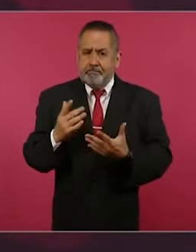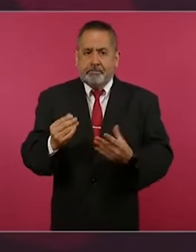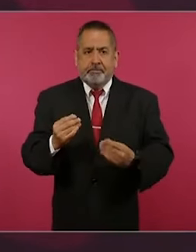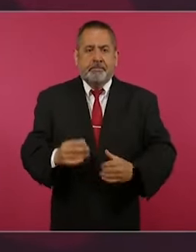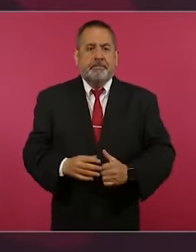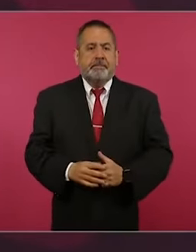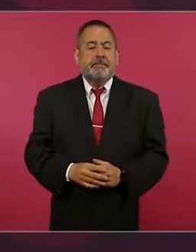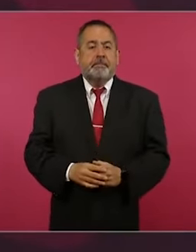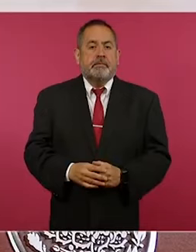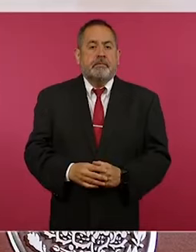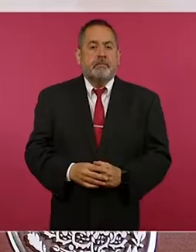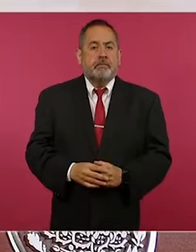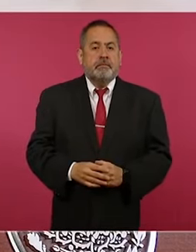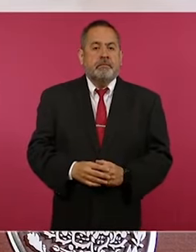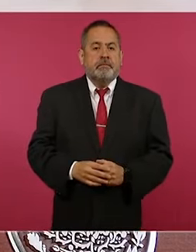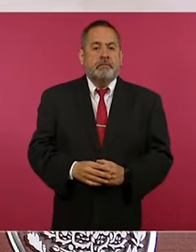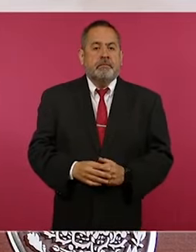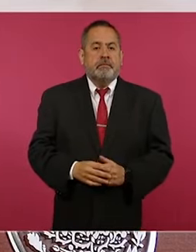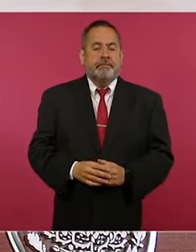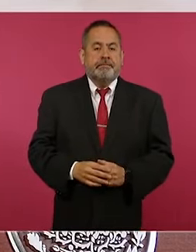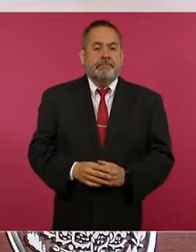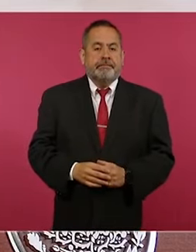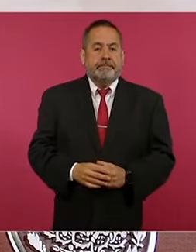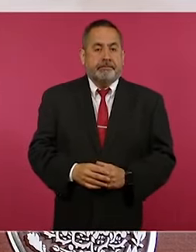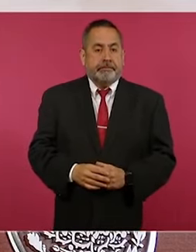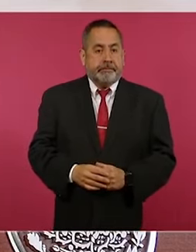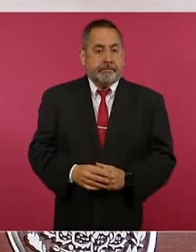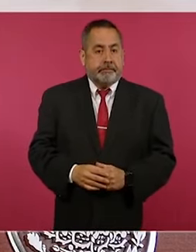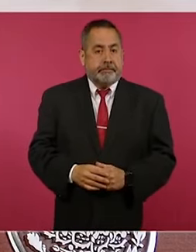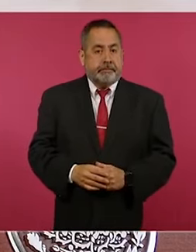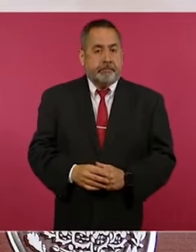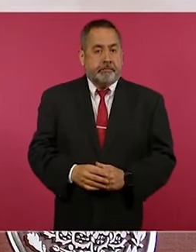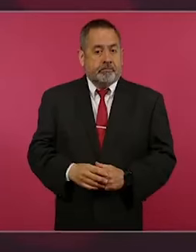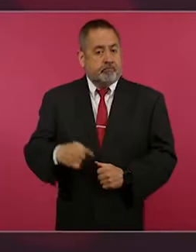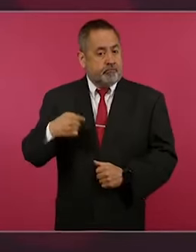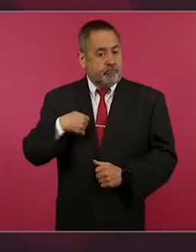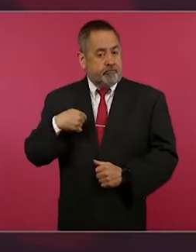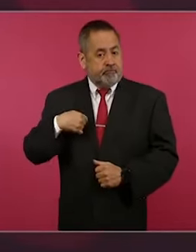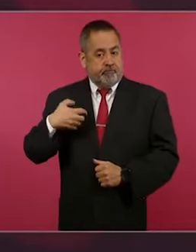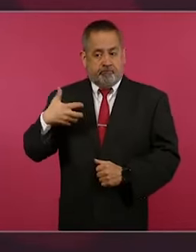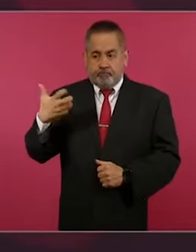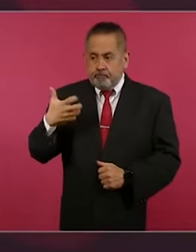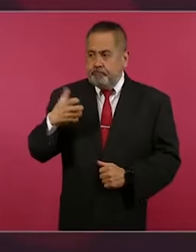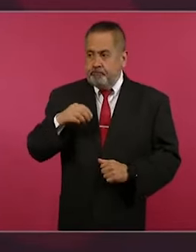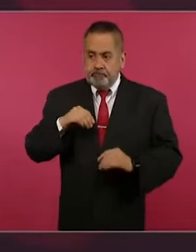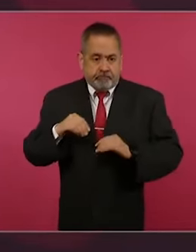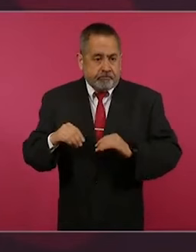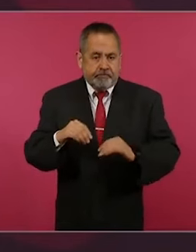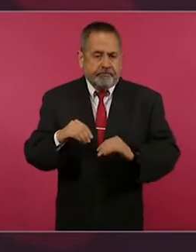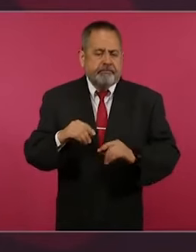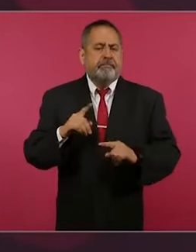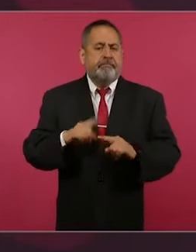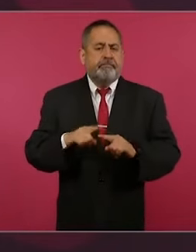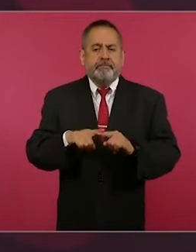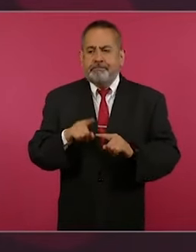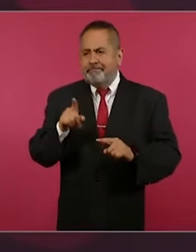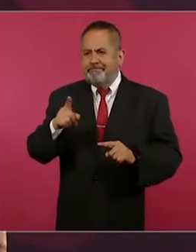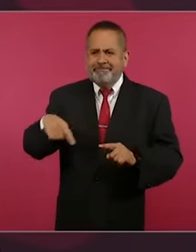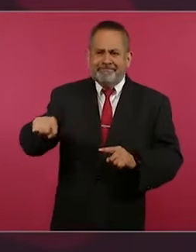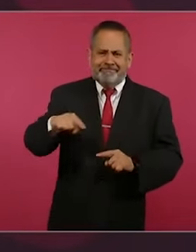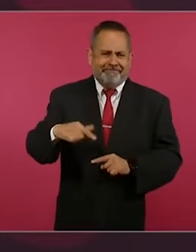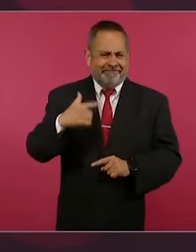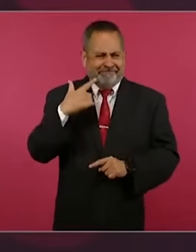ha sido producto del esfuerzo, de las fatigas